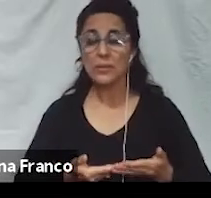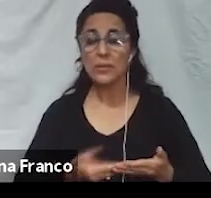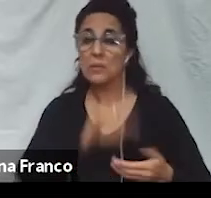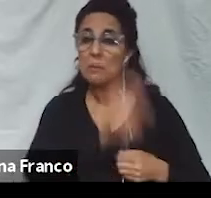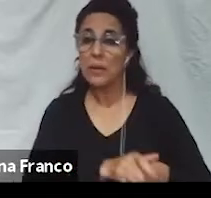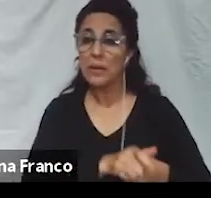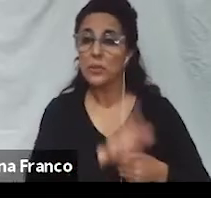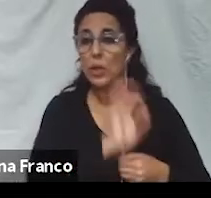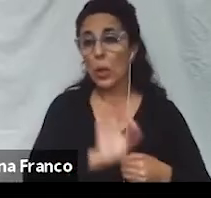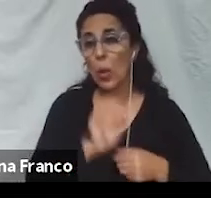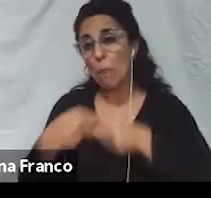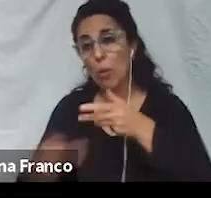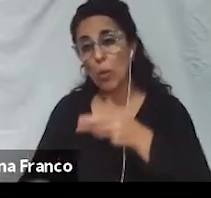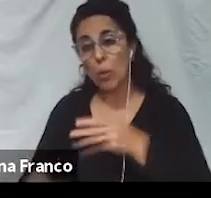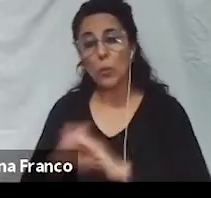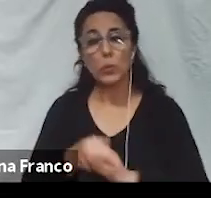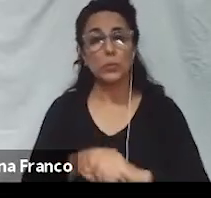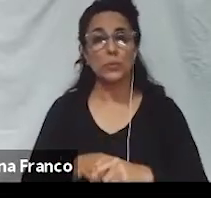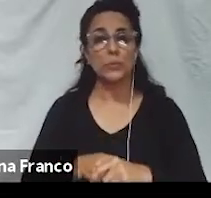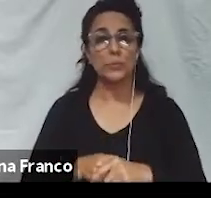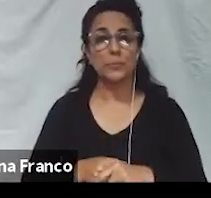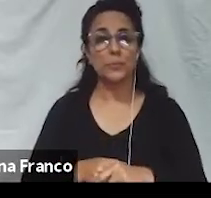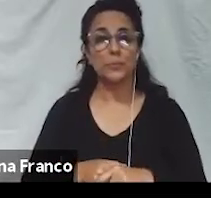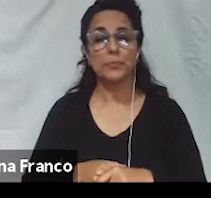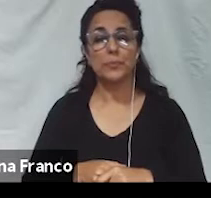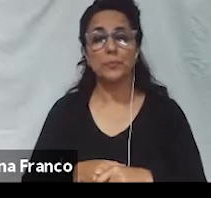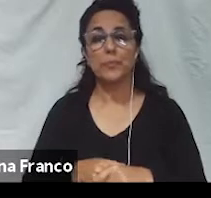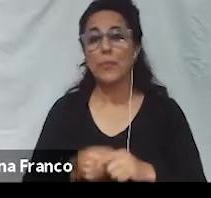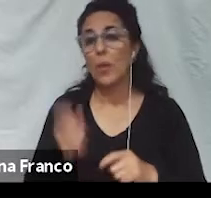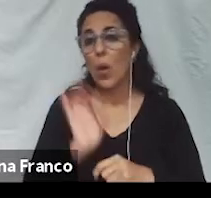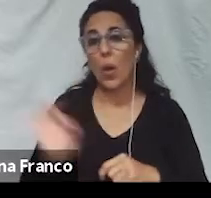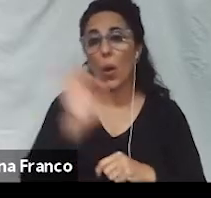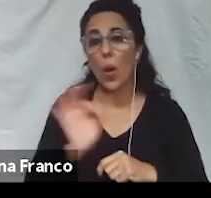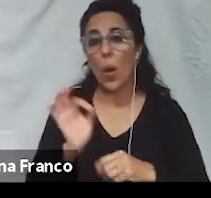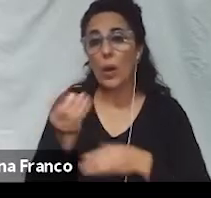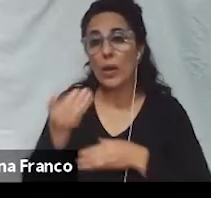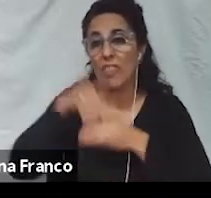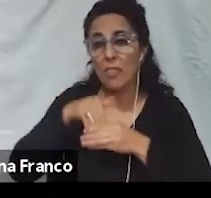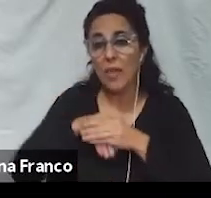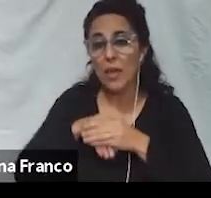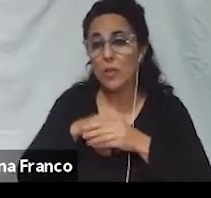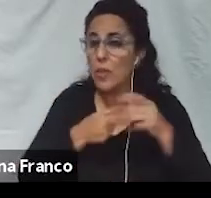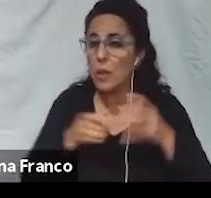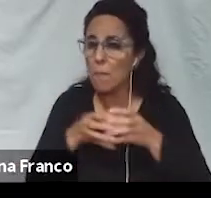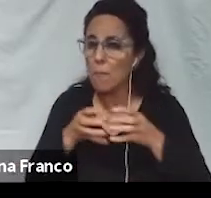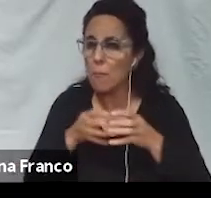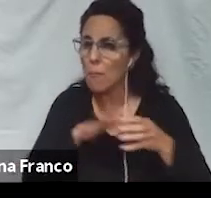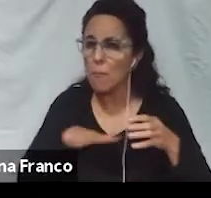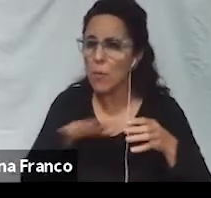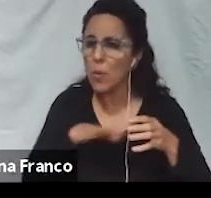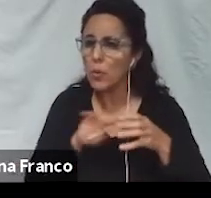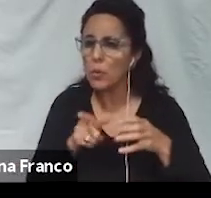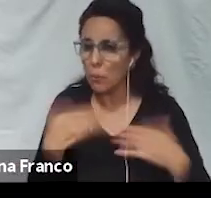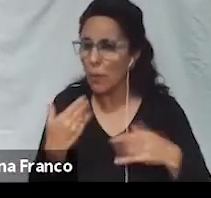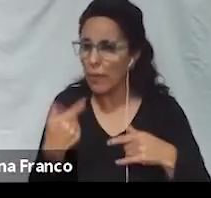o el producto que tenga que evaluar o el filter, y si estamos trabajando internamente dentro de un producto, porque puede